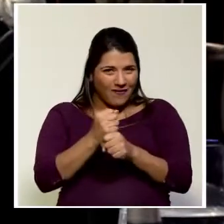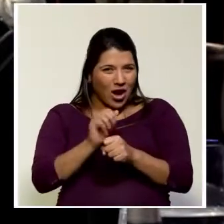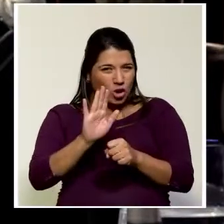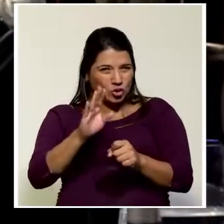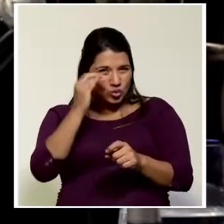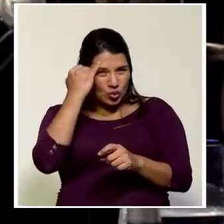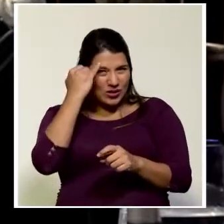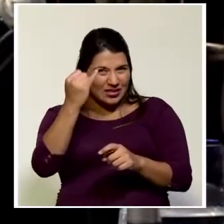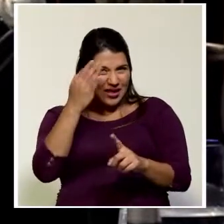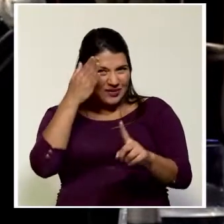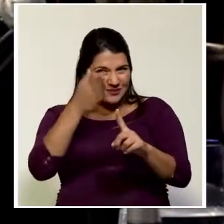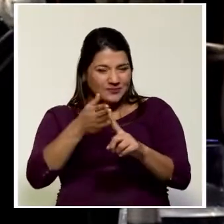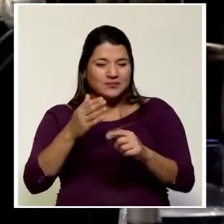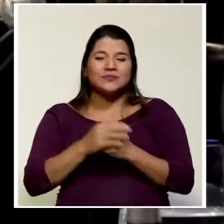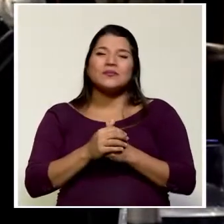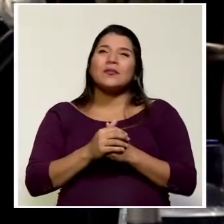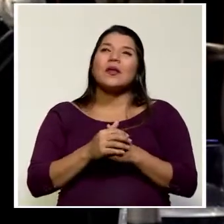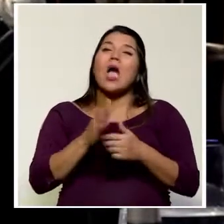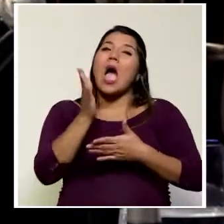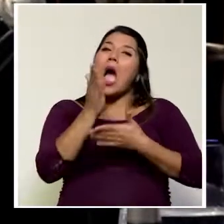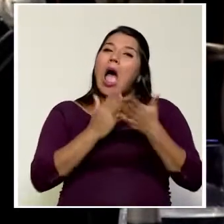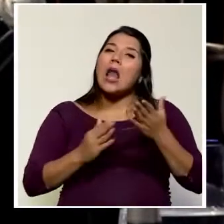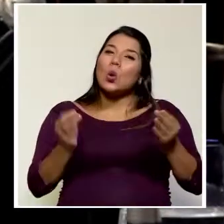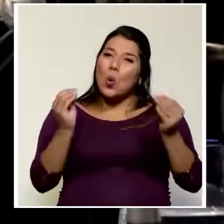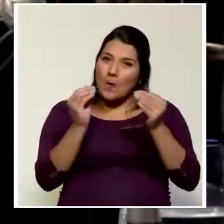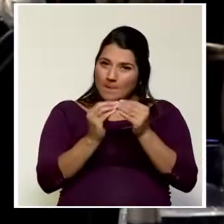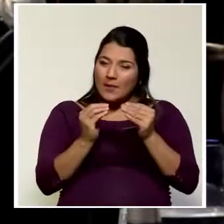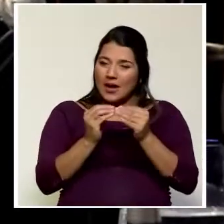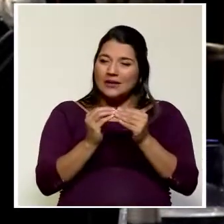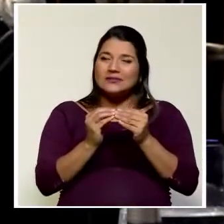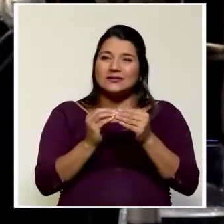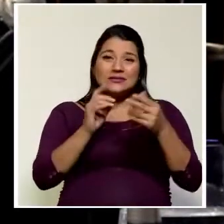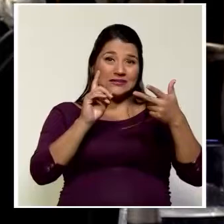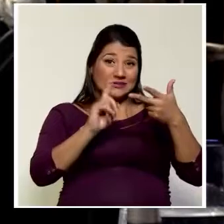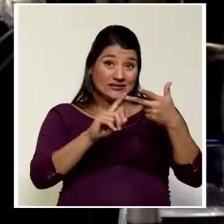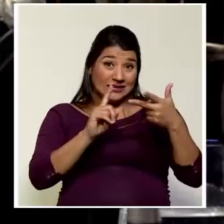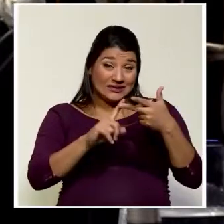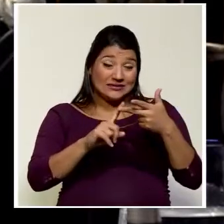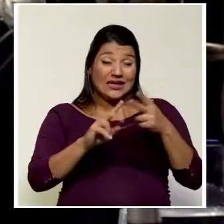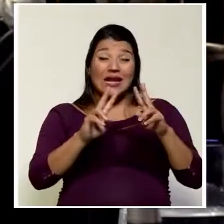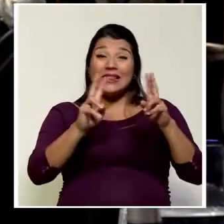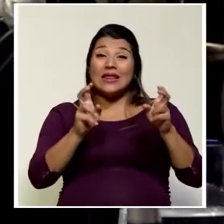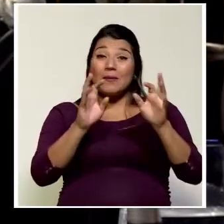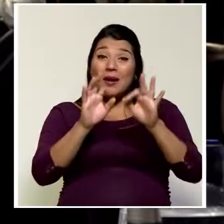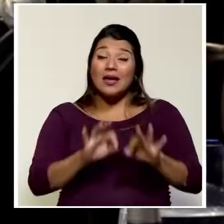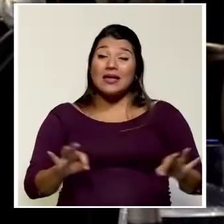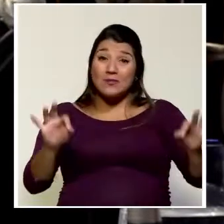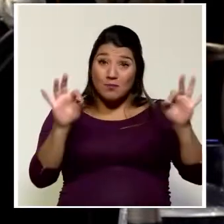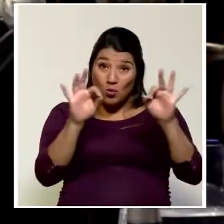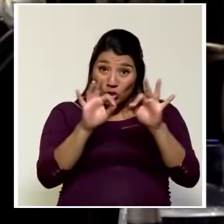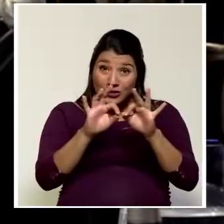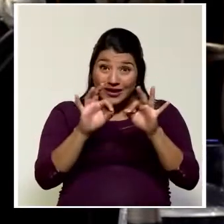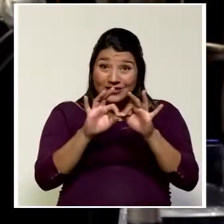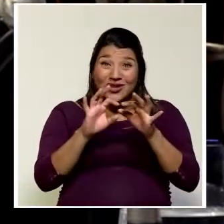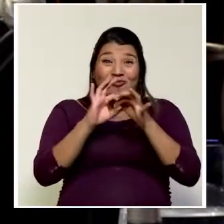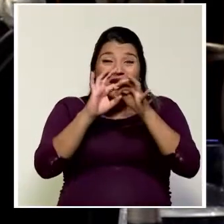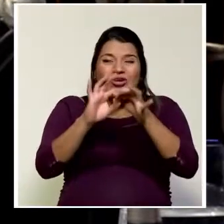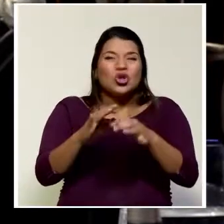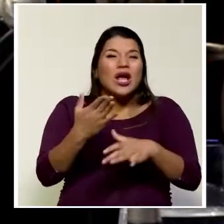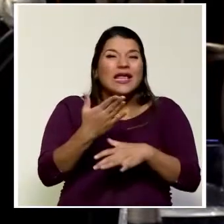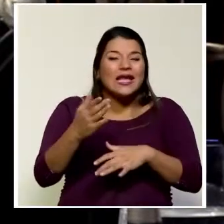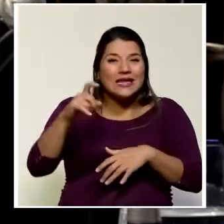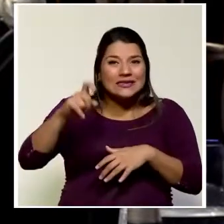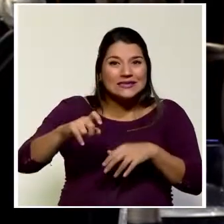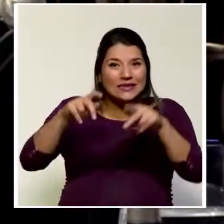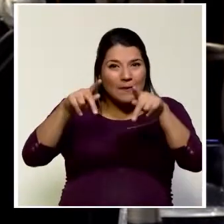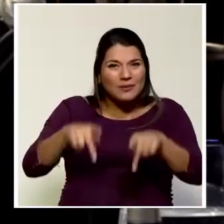tema que creo que lo soslayamos, pero que es el tercero de importancia en esa encuesta respecto de las necesidades de las personas, Álvaro,